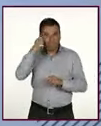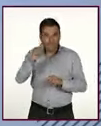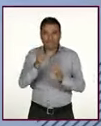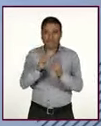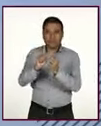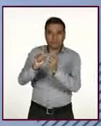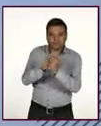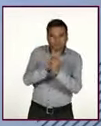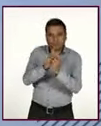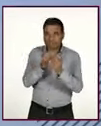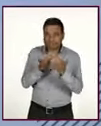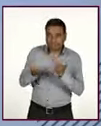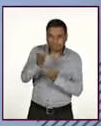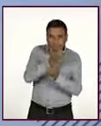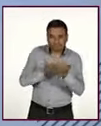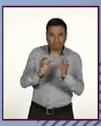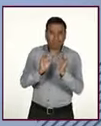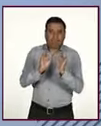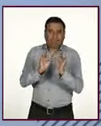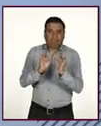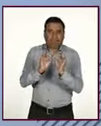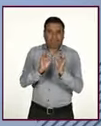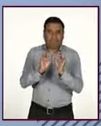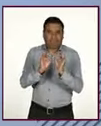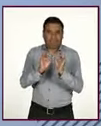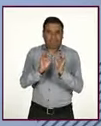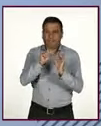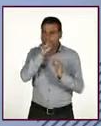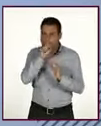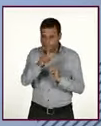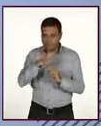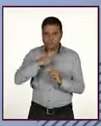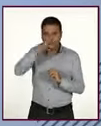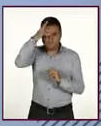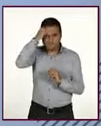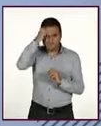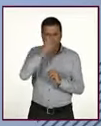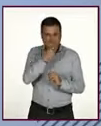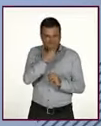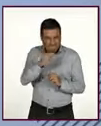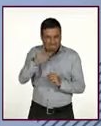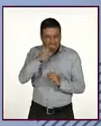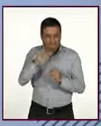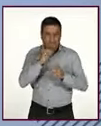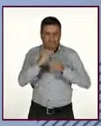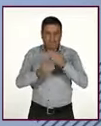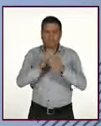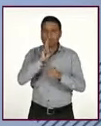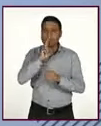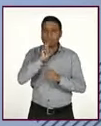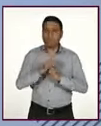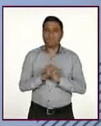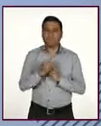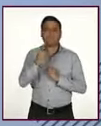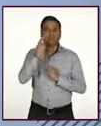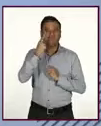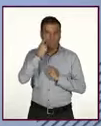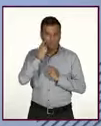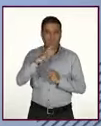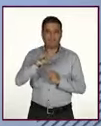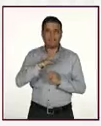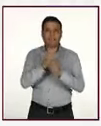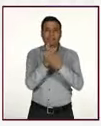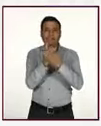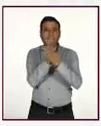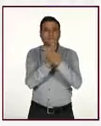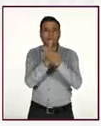nuestra vivencia y para el desarrollo de nuestras habilidades potenciales, ¿no? Aquí les traigo una